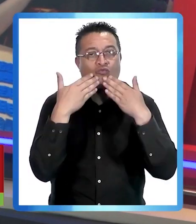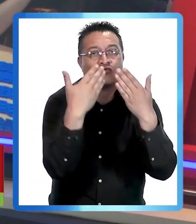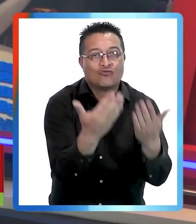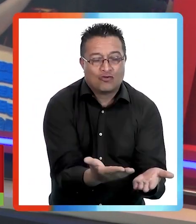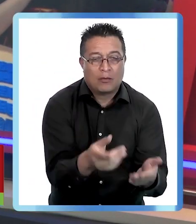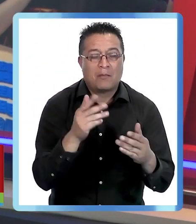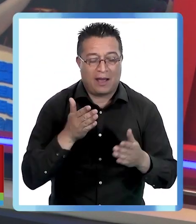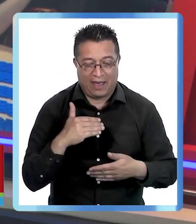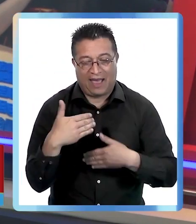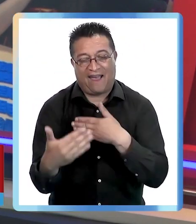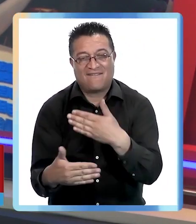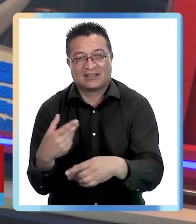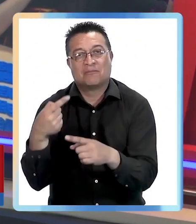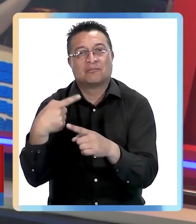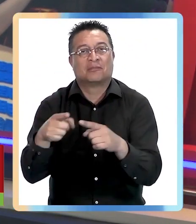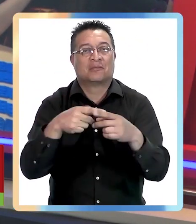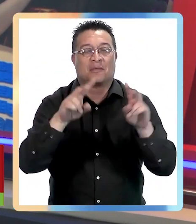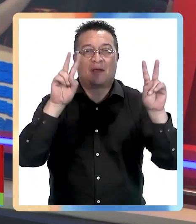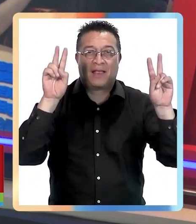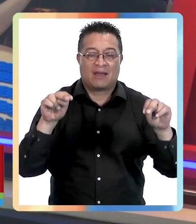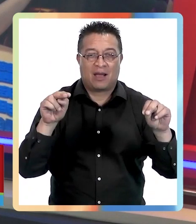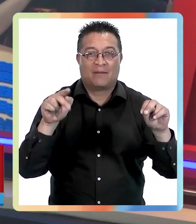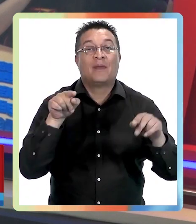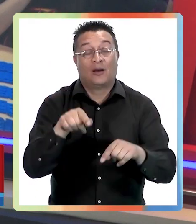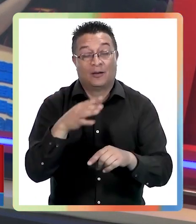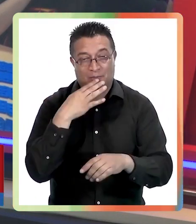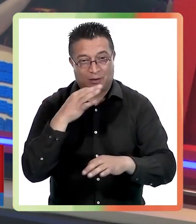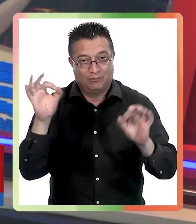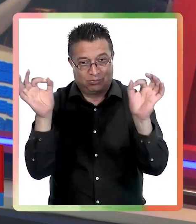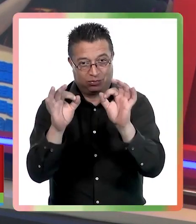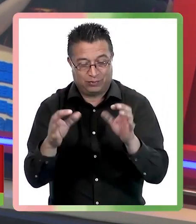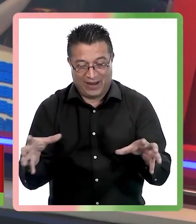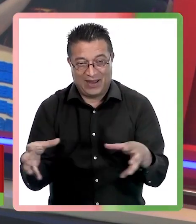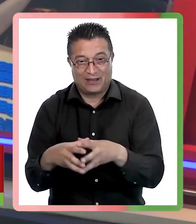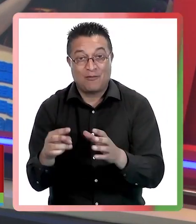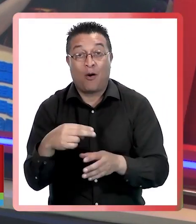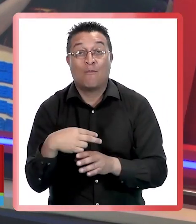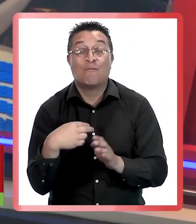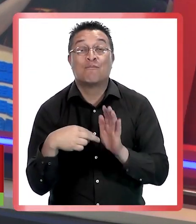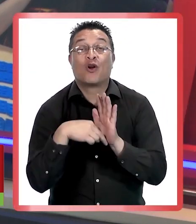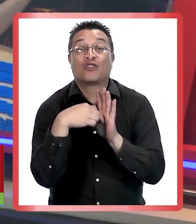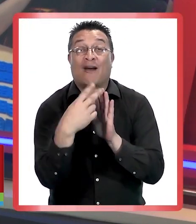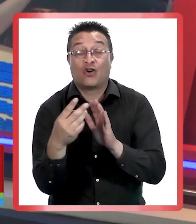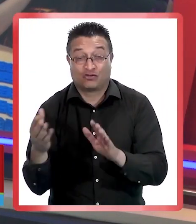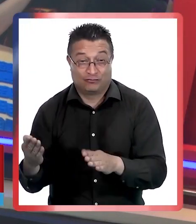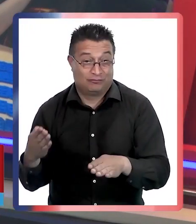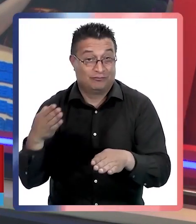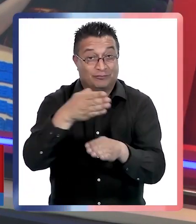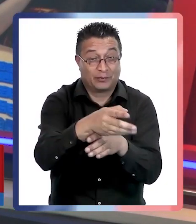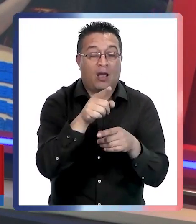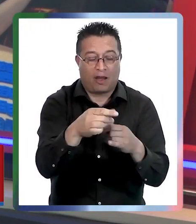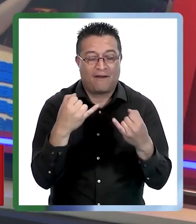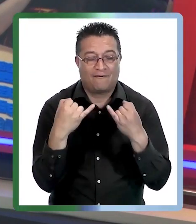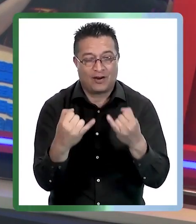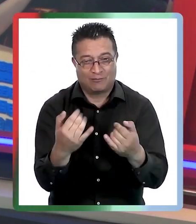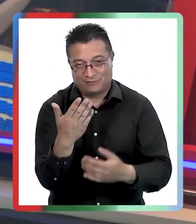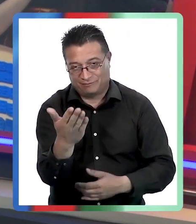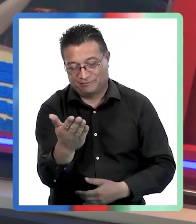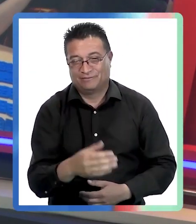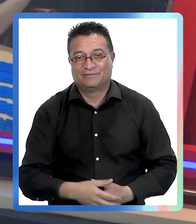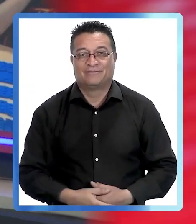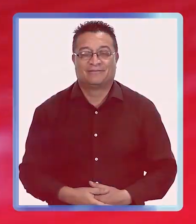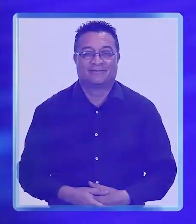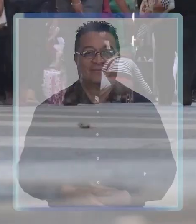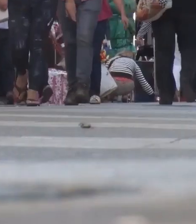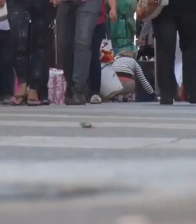avanzar de mejor manera En diversas materias con el siguiente reporte de un equipo de portavoz noticias iniciamos el informativo